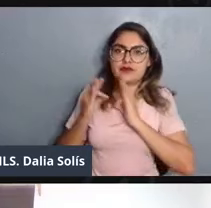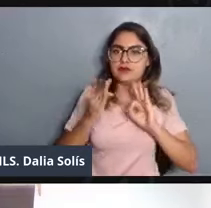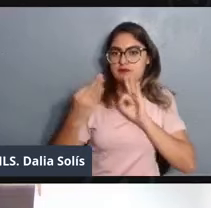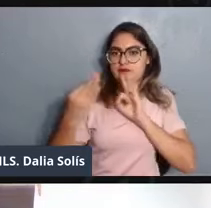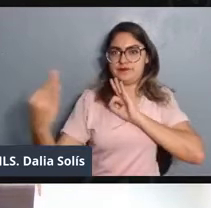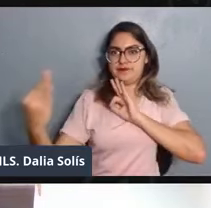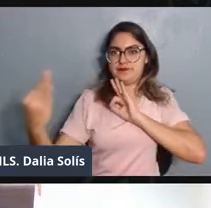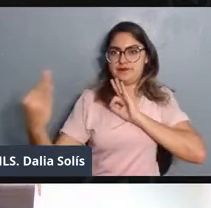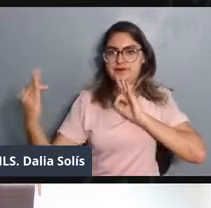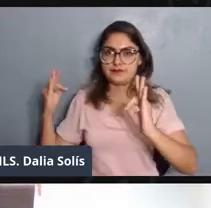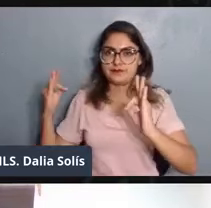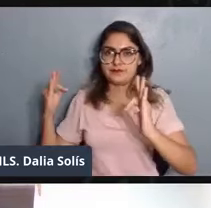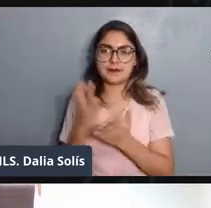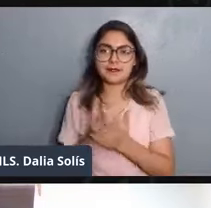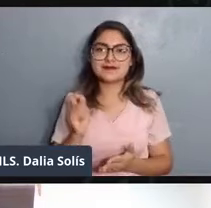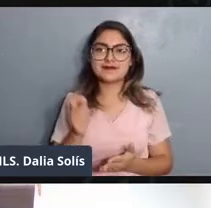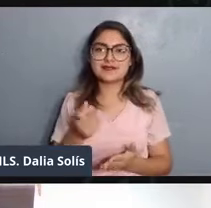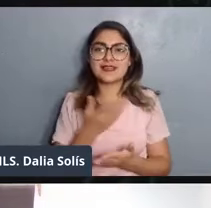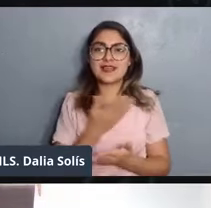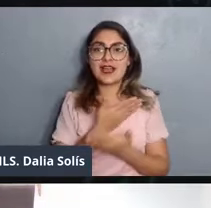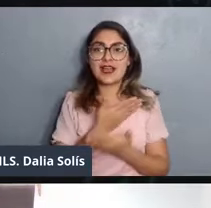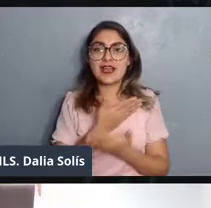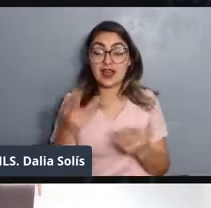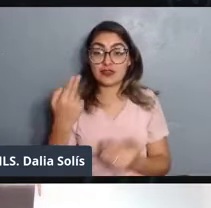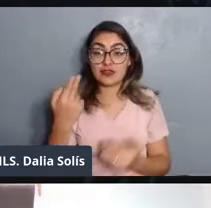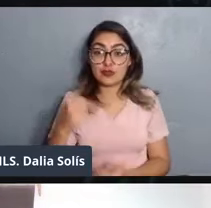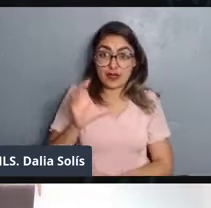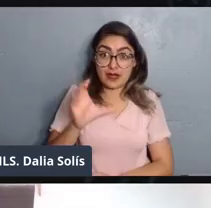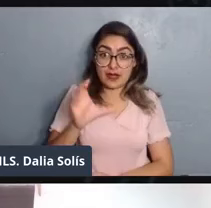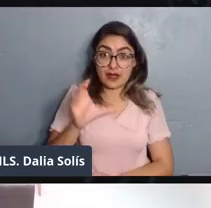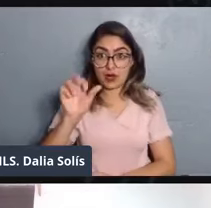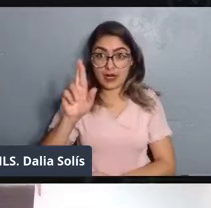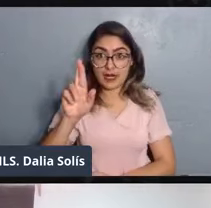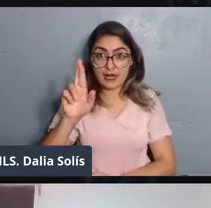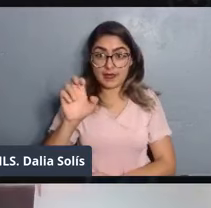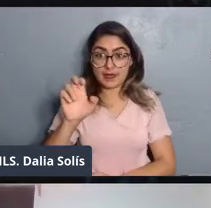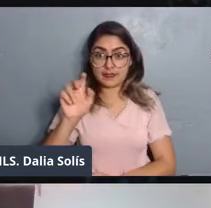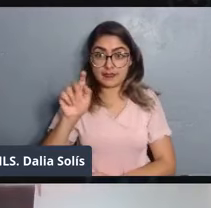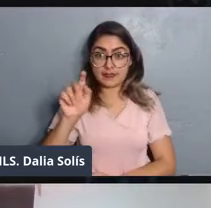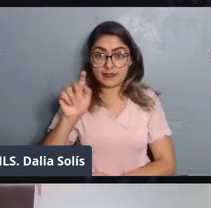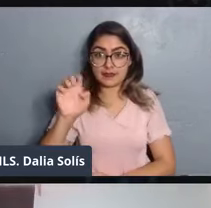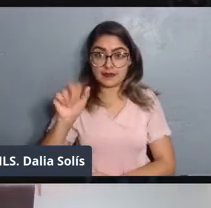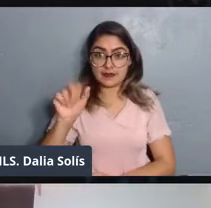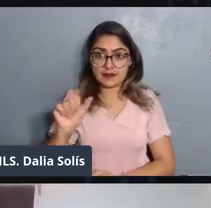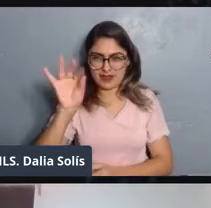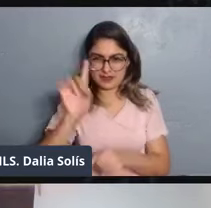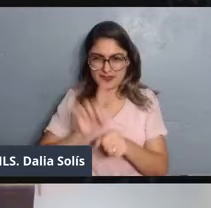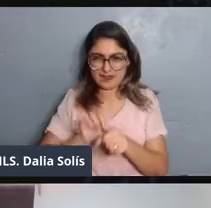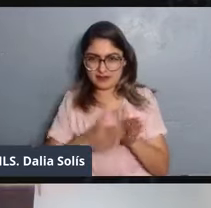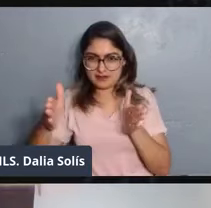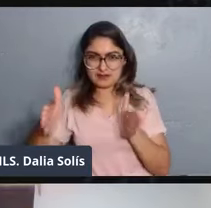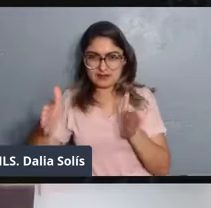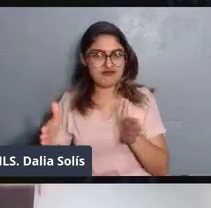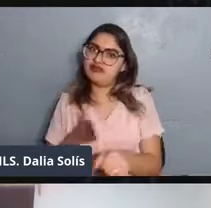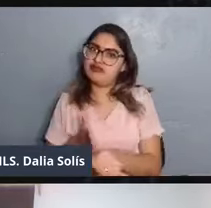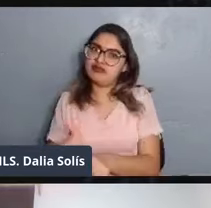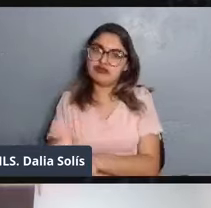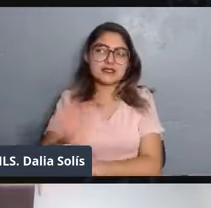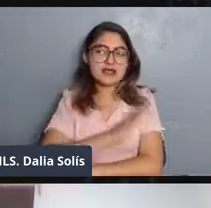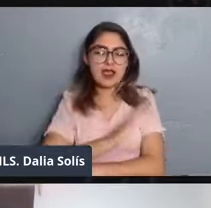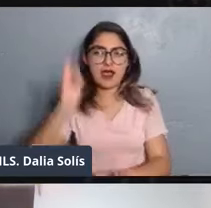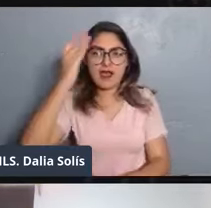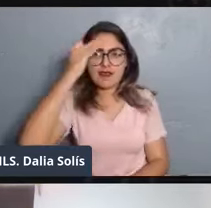doy la bienvenida a mi amigo David Salazar, de Comunicación Social y Relaciones Públicas. Gracias, hermano, por estarnos acompañando hoy en un día súper ajetreado